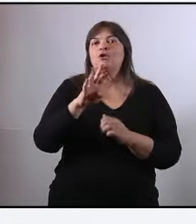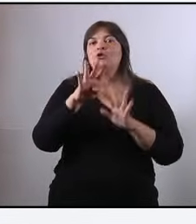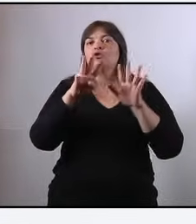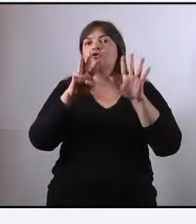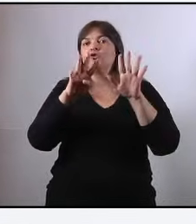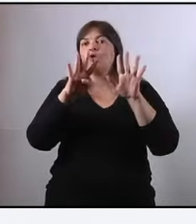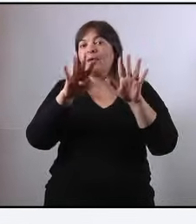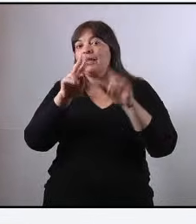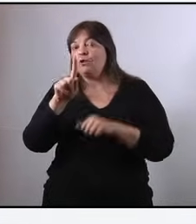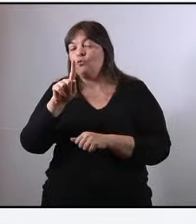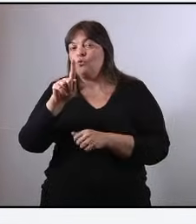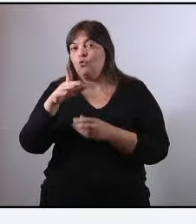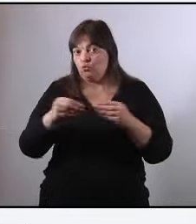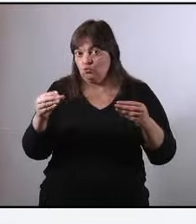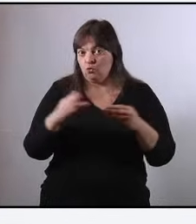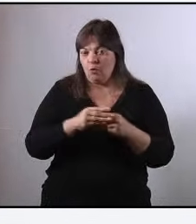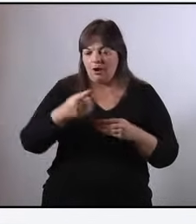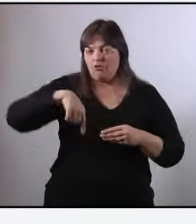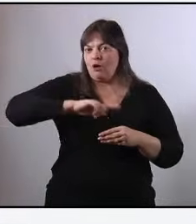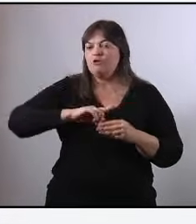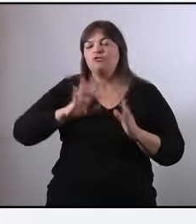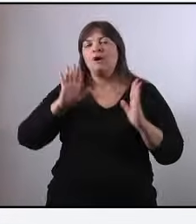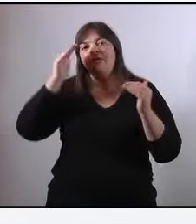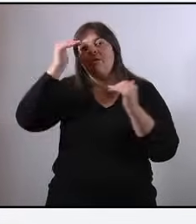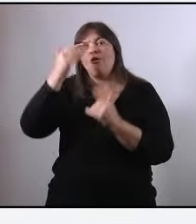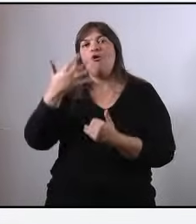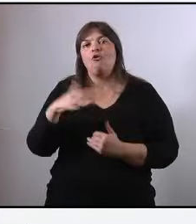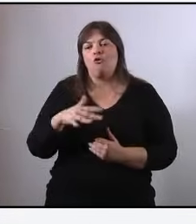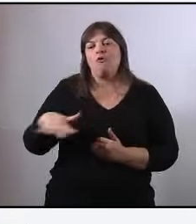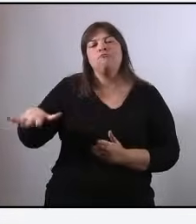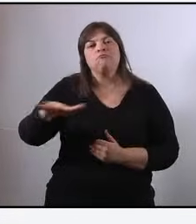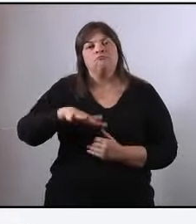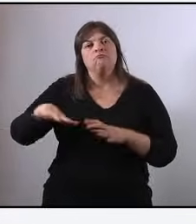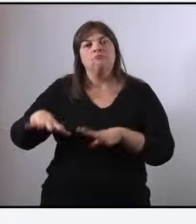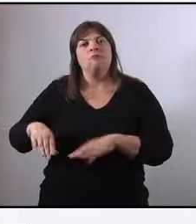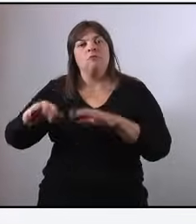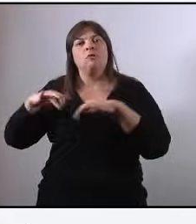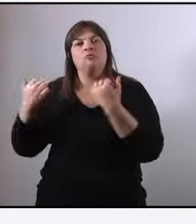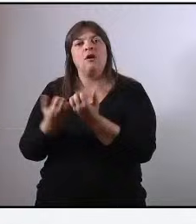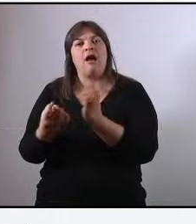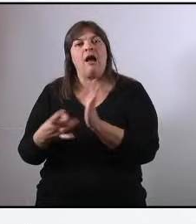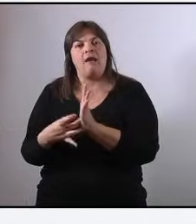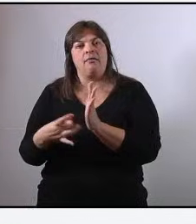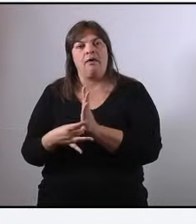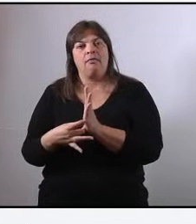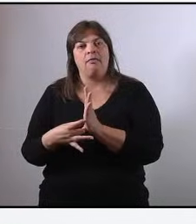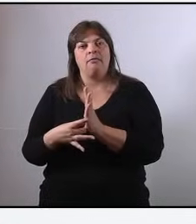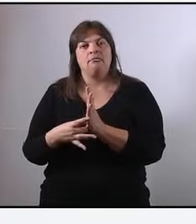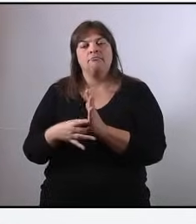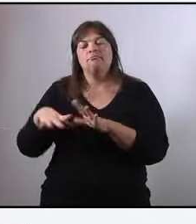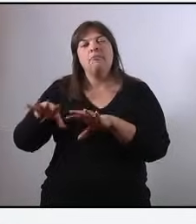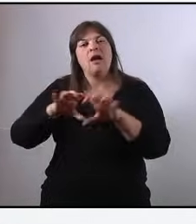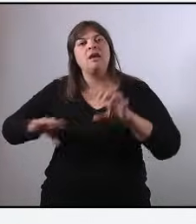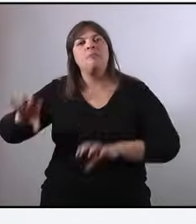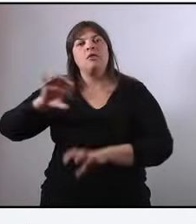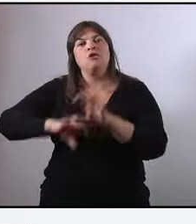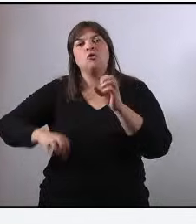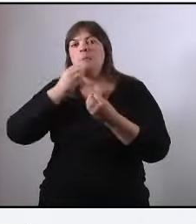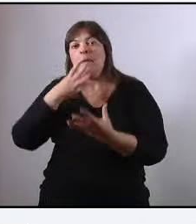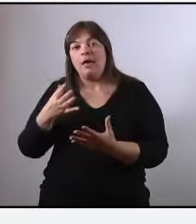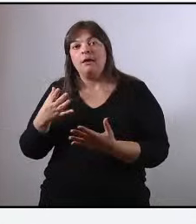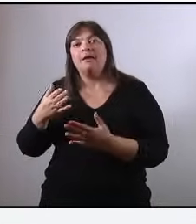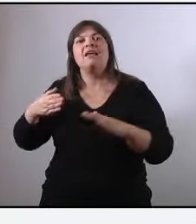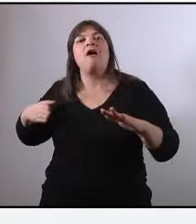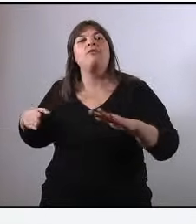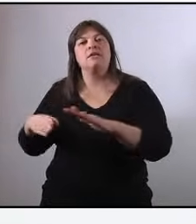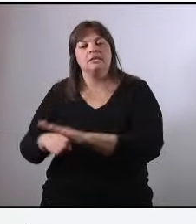19.491 usuarios y van a ser atendidos en unas instalaciones de calidad, bien equipadas y accesibles a toda